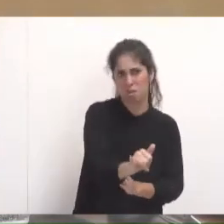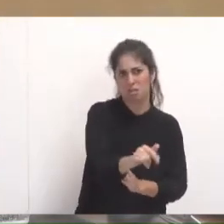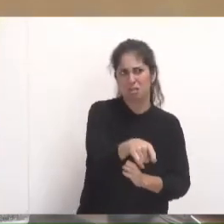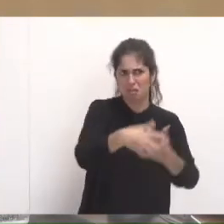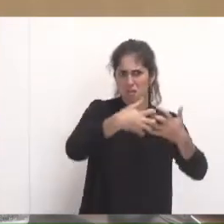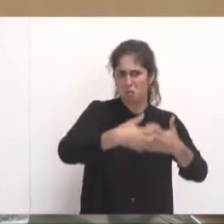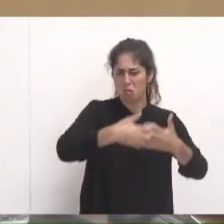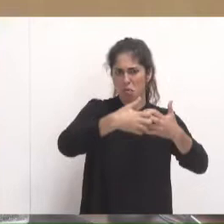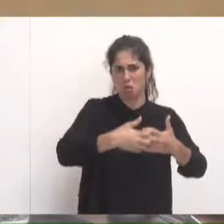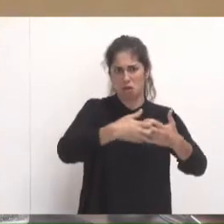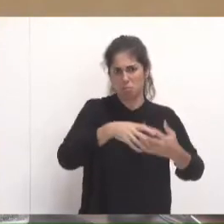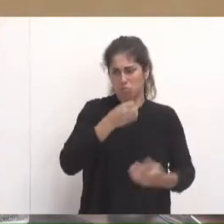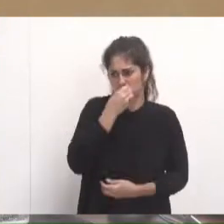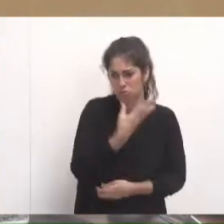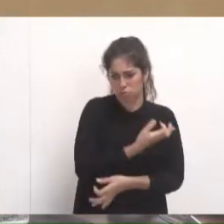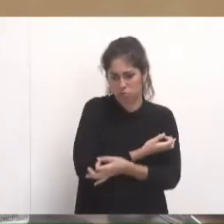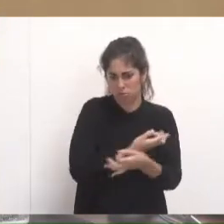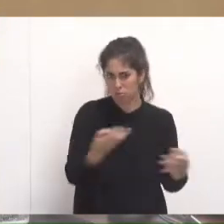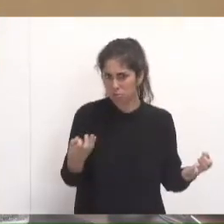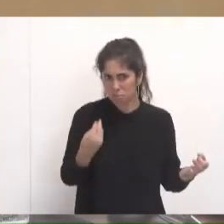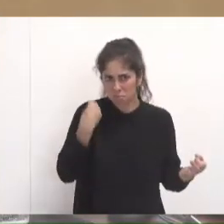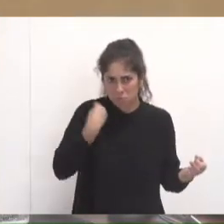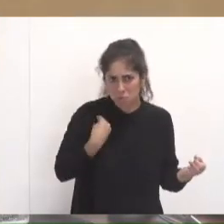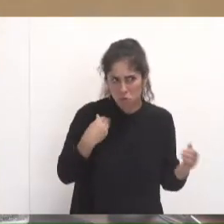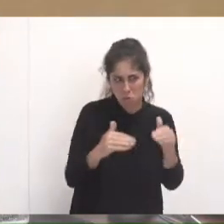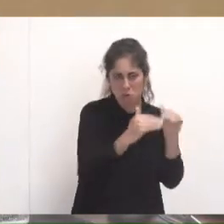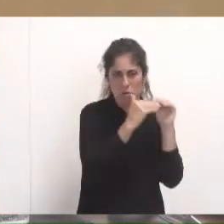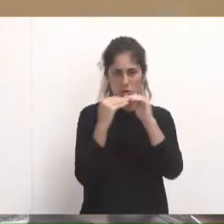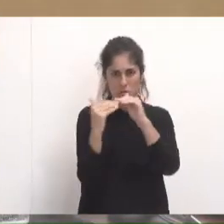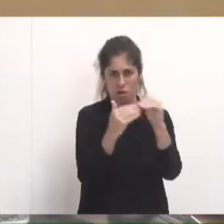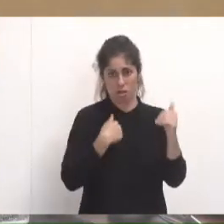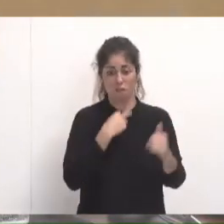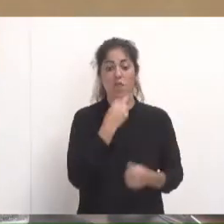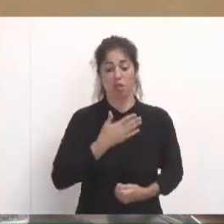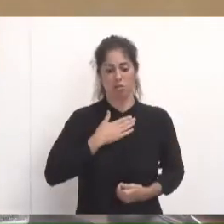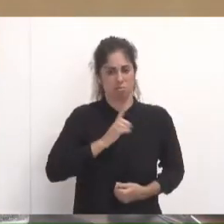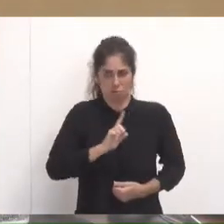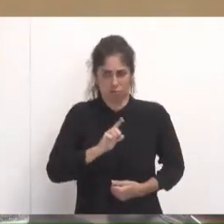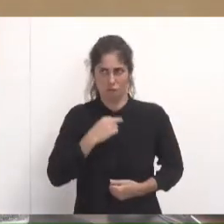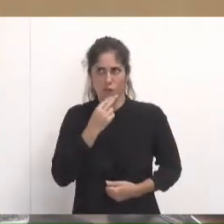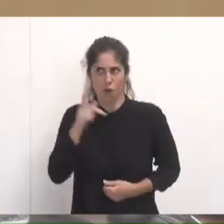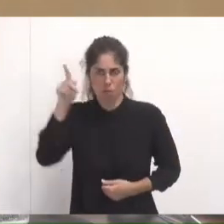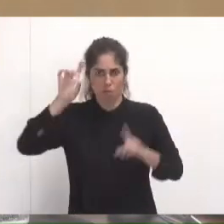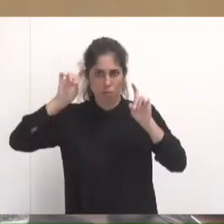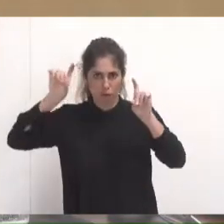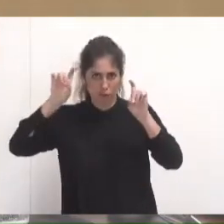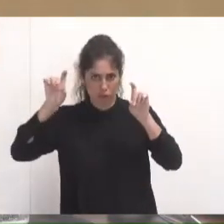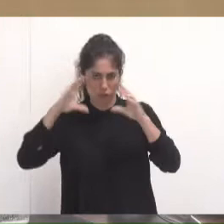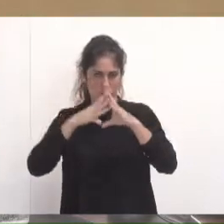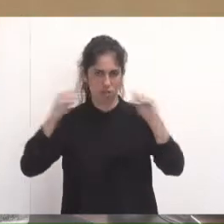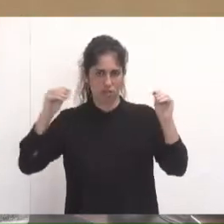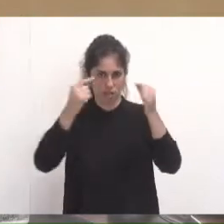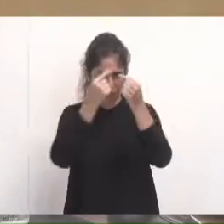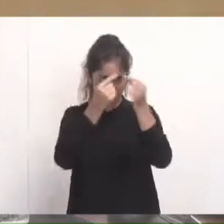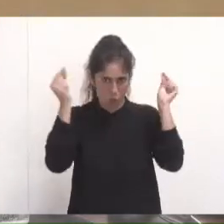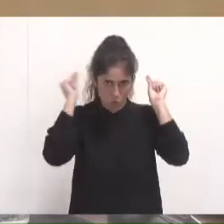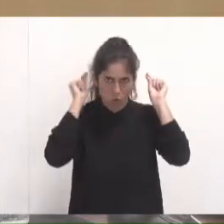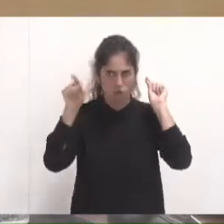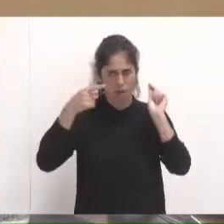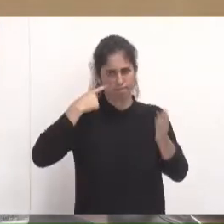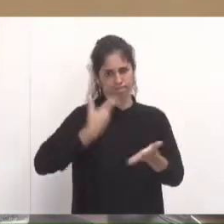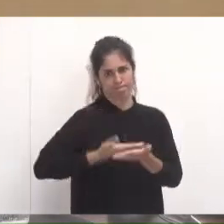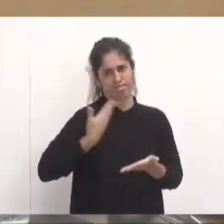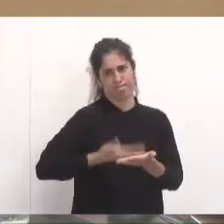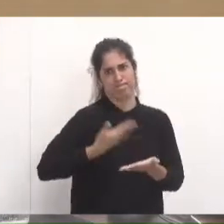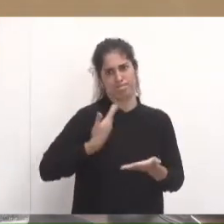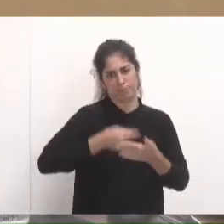digamos nosotros, sino porque el profesor Gajú, en investigaciones, en línea de investigación en la propia Universidad de Córdoba, así lo ha podido demostrar. Además,